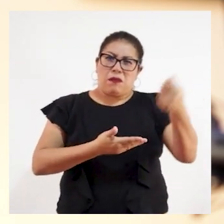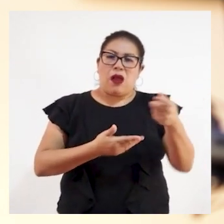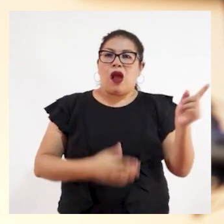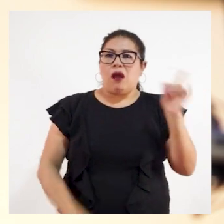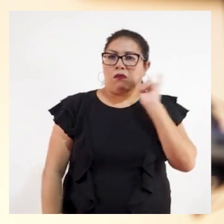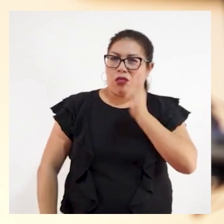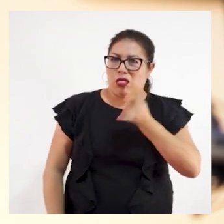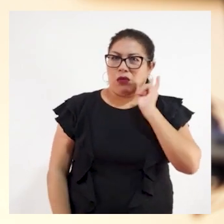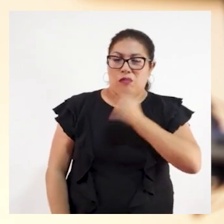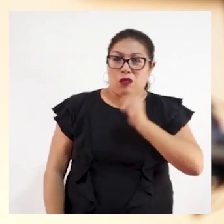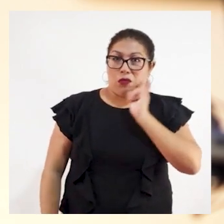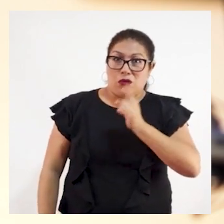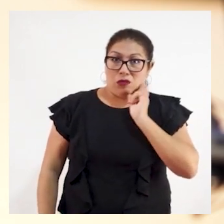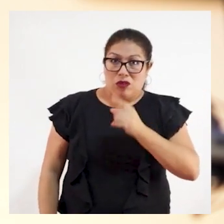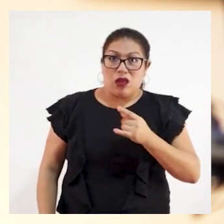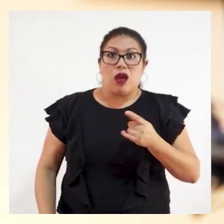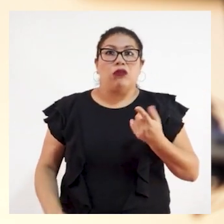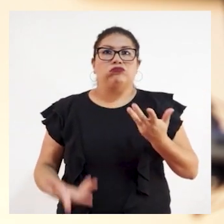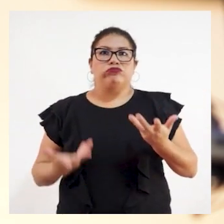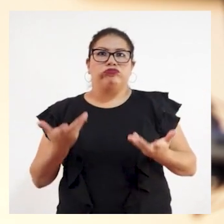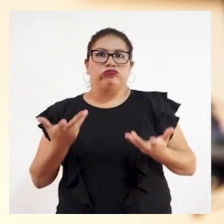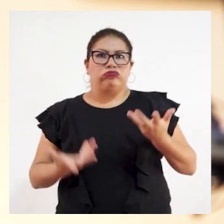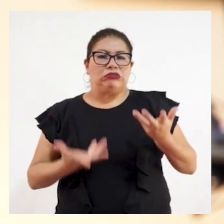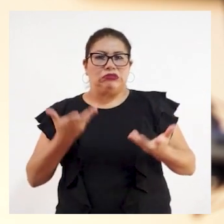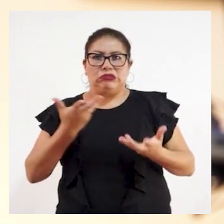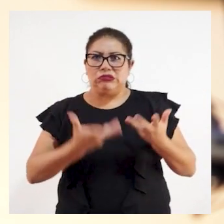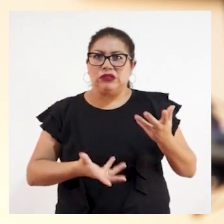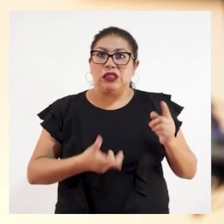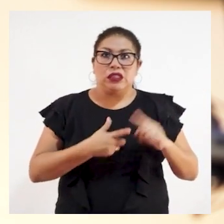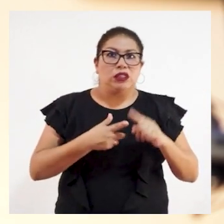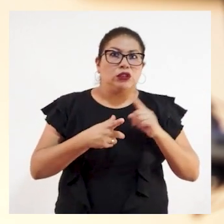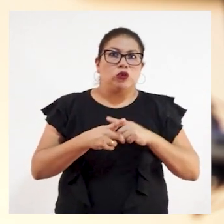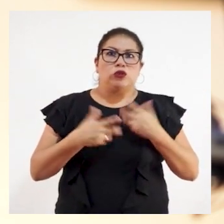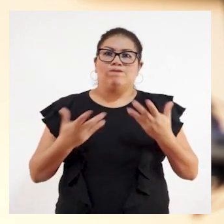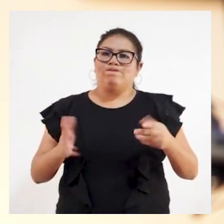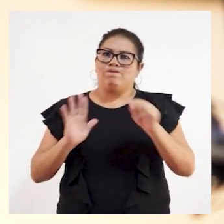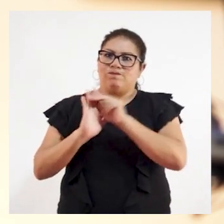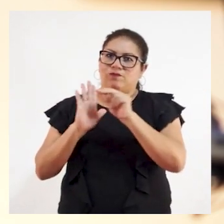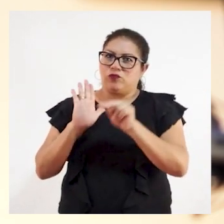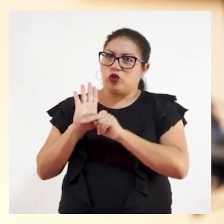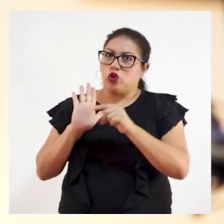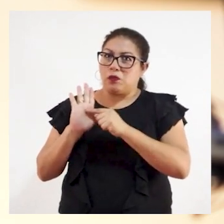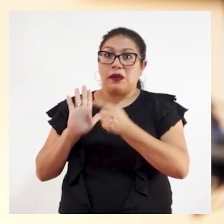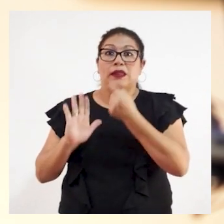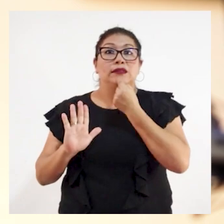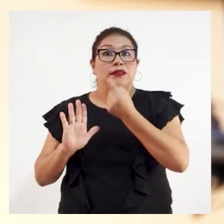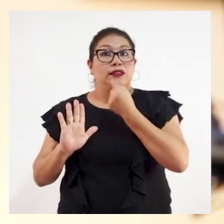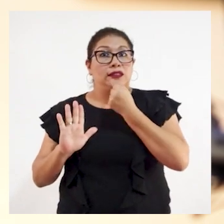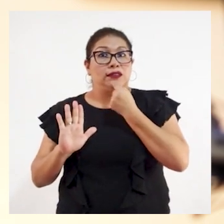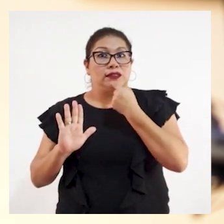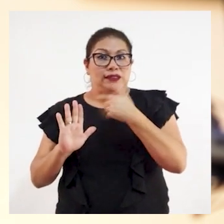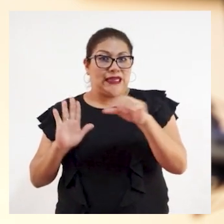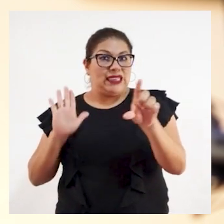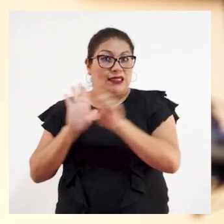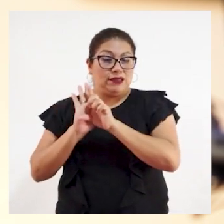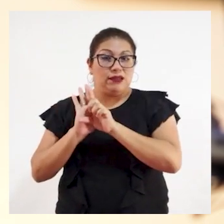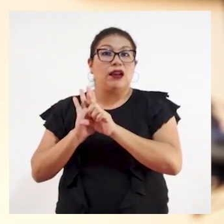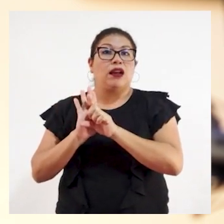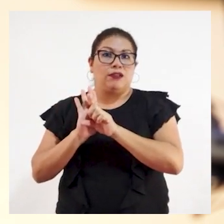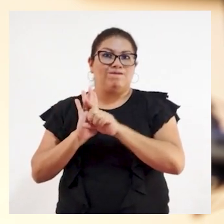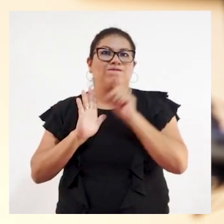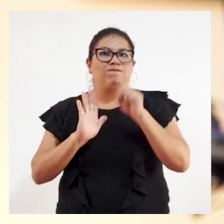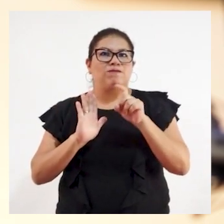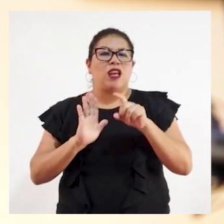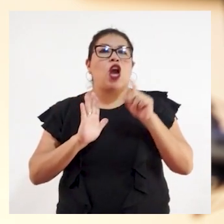de manera moral o natural porque le corresponde, entonces la norma establece este proceso para garantizar